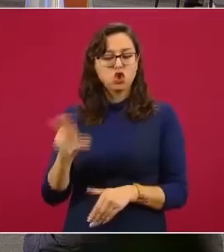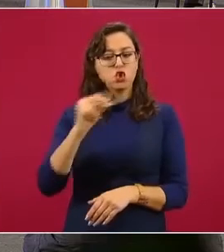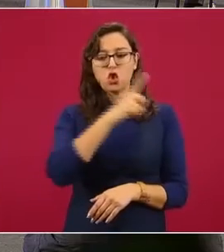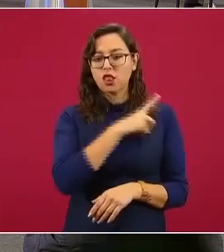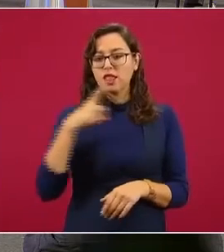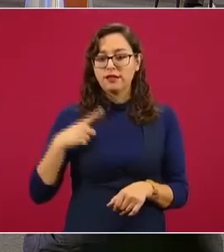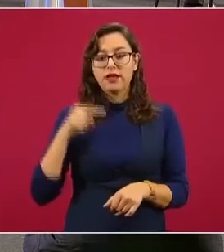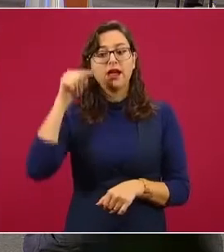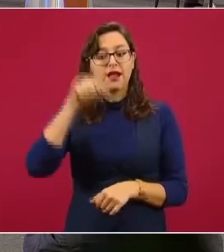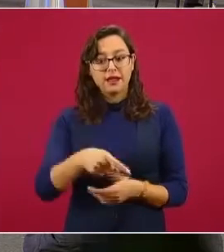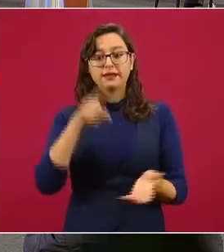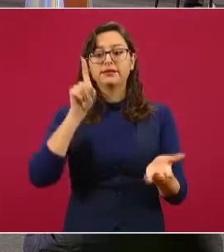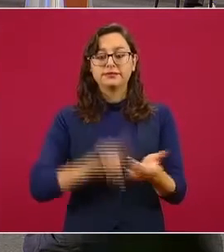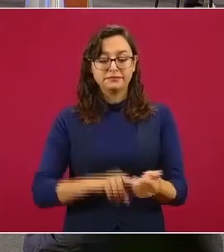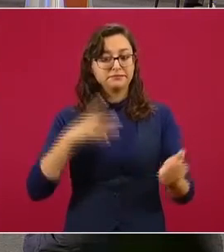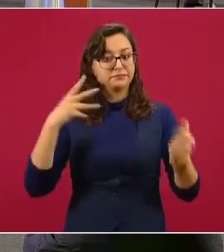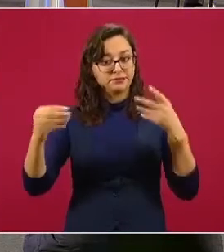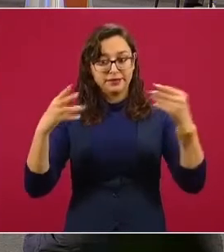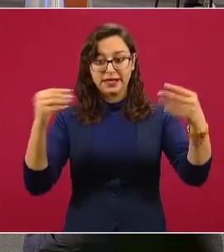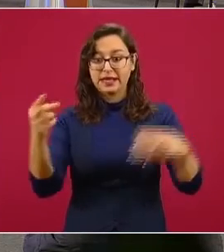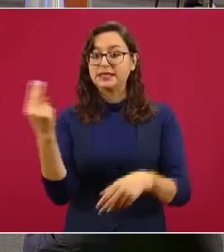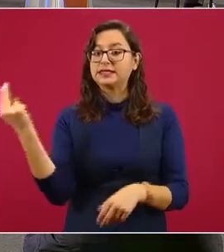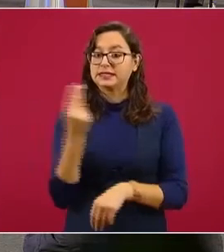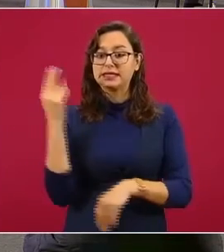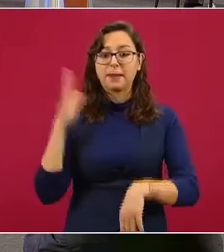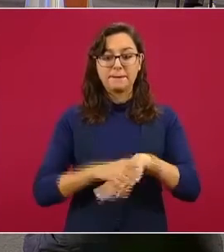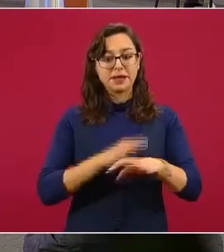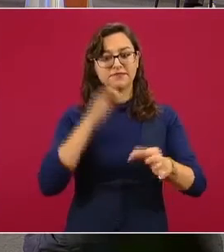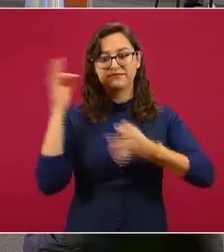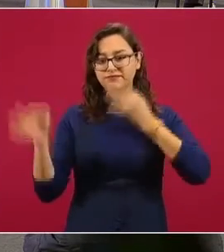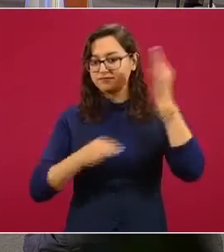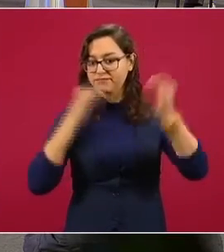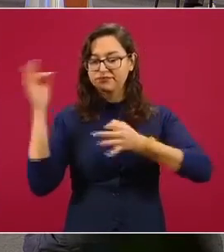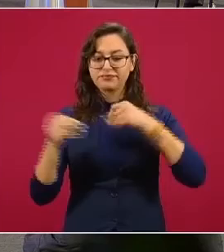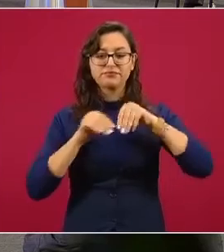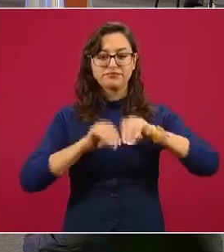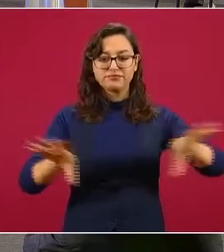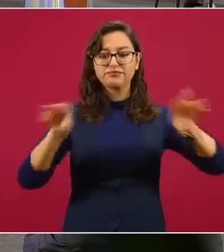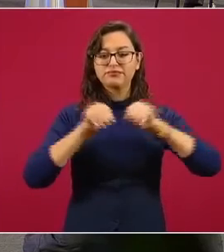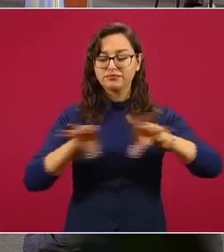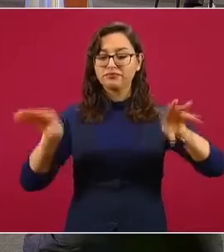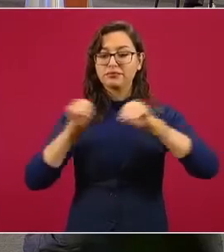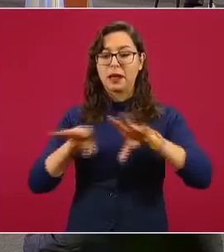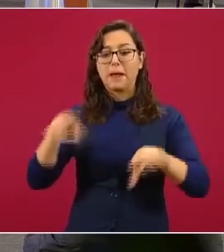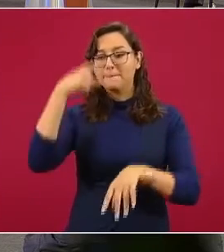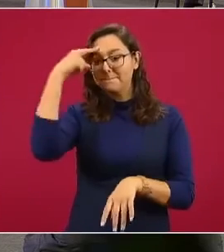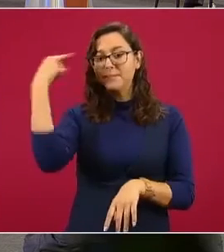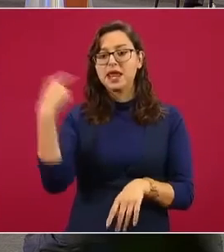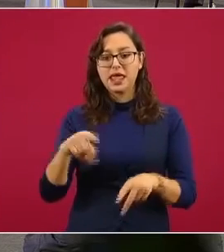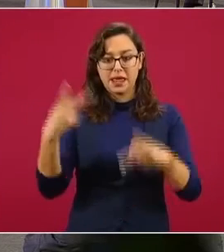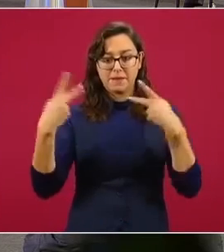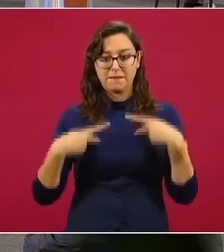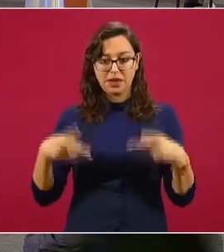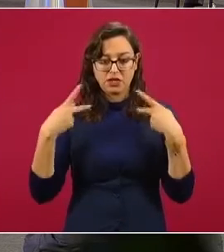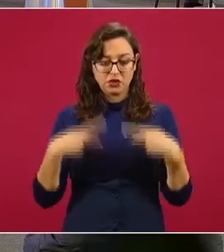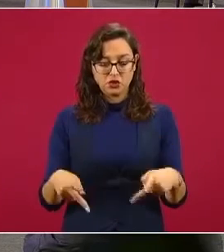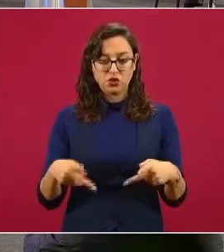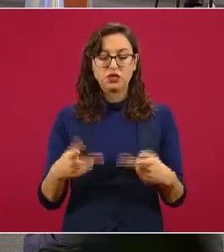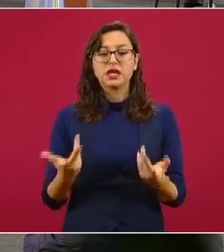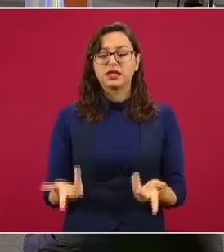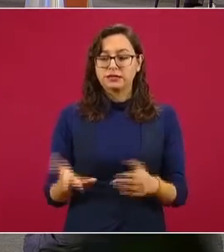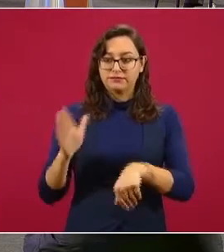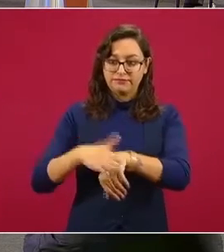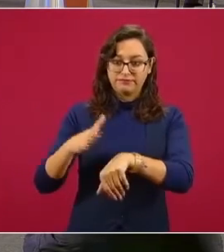a los contagios. Hay que hacer mucha promoción de la salud al interior del Estado para familiarizar a las personas con las medidas de